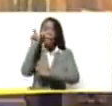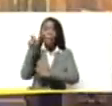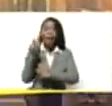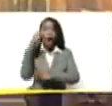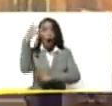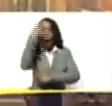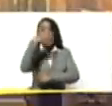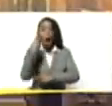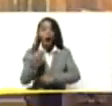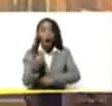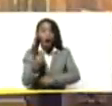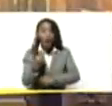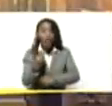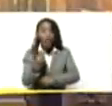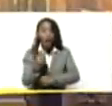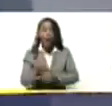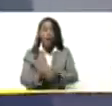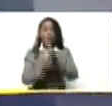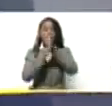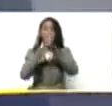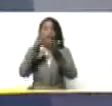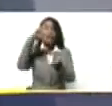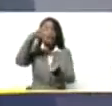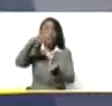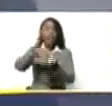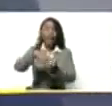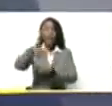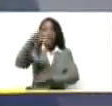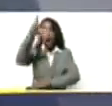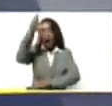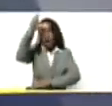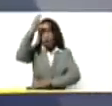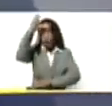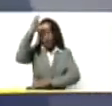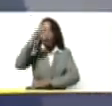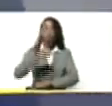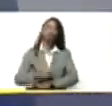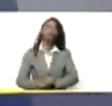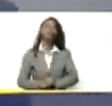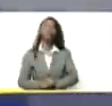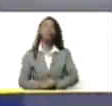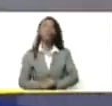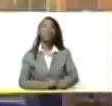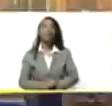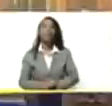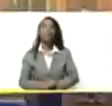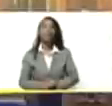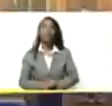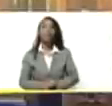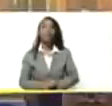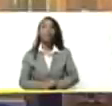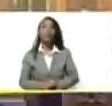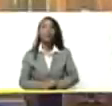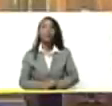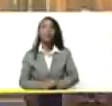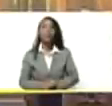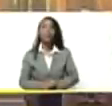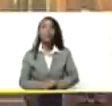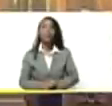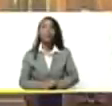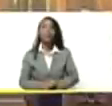esto en el marco de una guerra económica no en el marco de un país quede sometido a guerras presiones